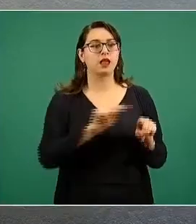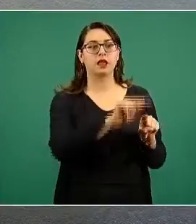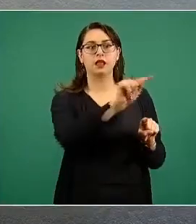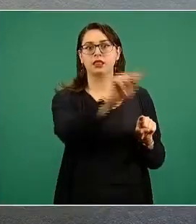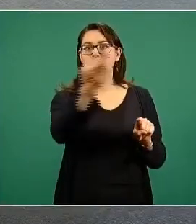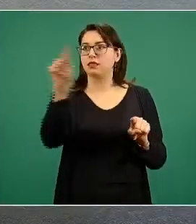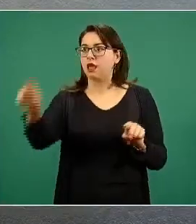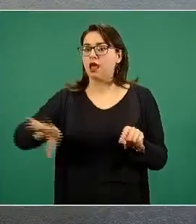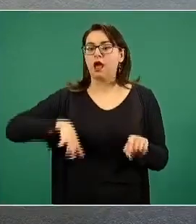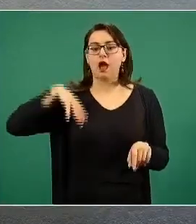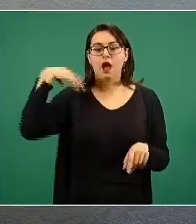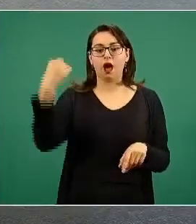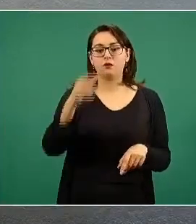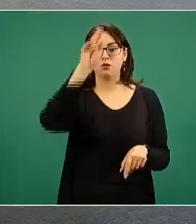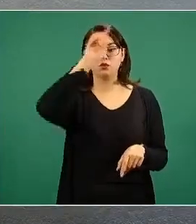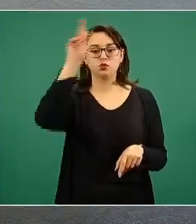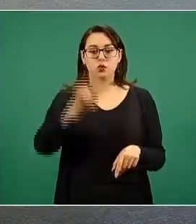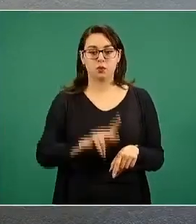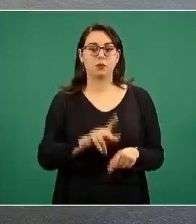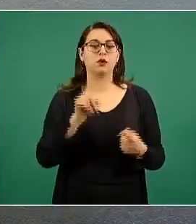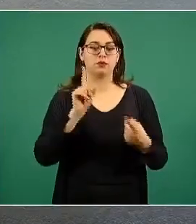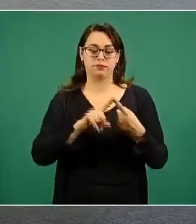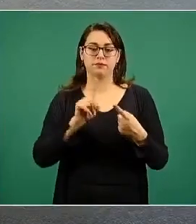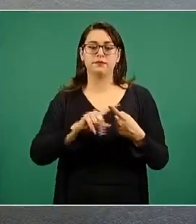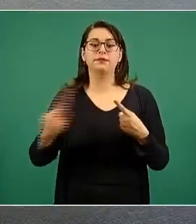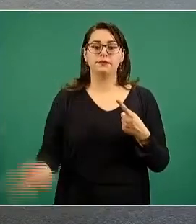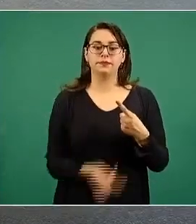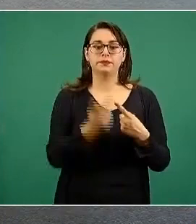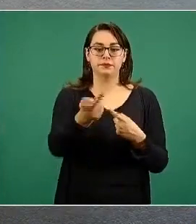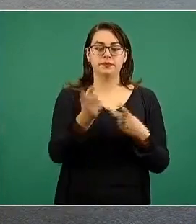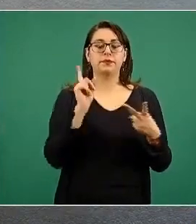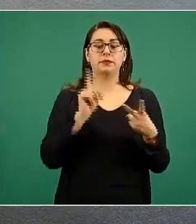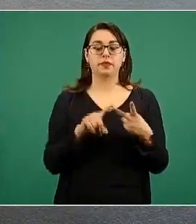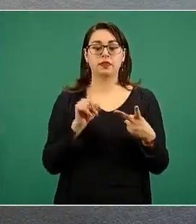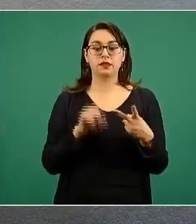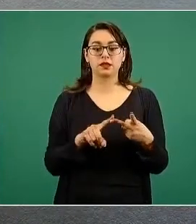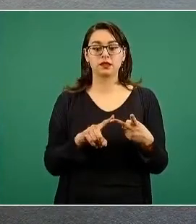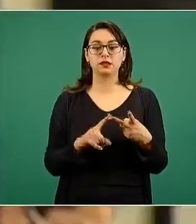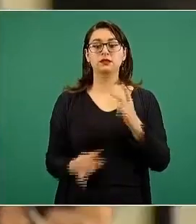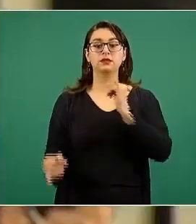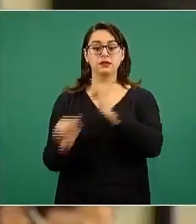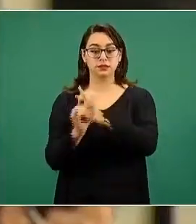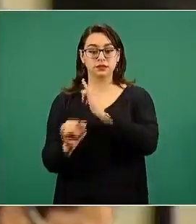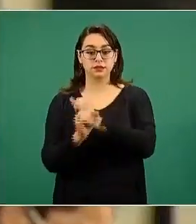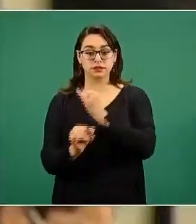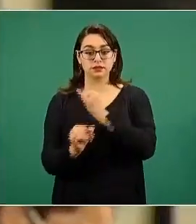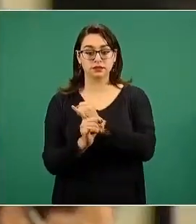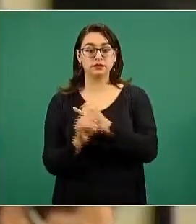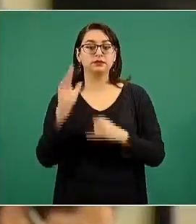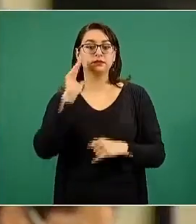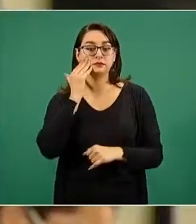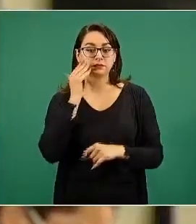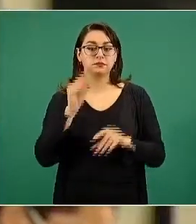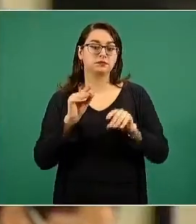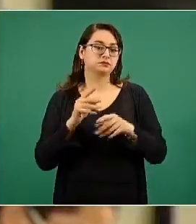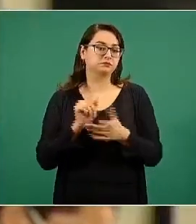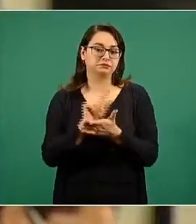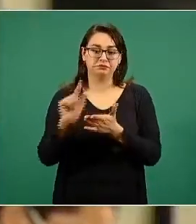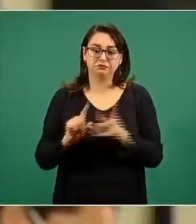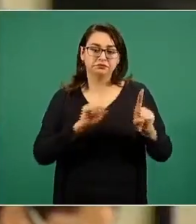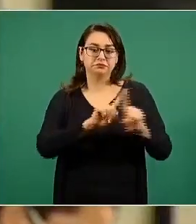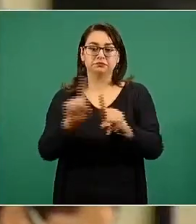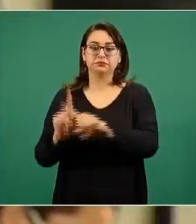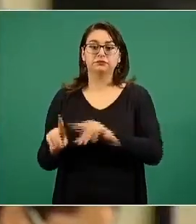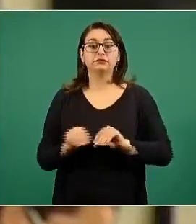tipo de abusos? Ese sería por el primer lado. Y por el segundo, en nuestras redes sociales hemos tenido muchas denuncias, sobre todo en lo que es en